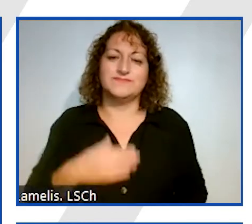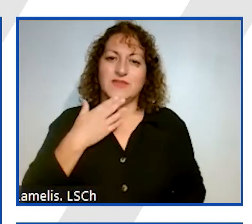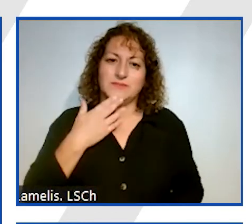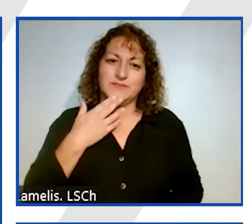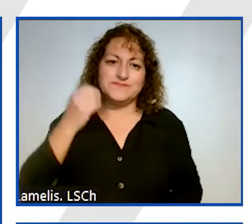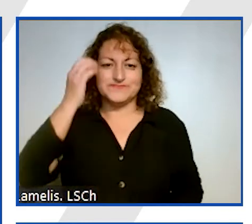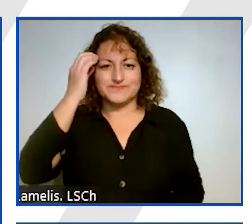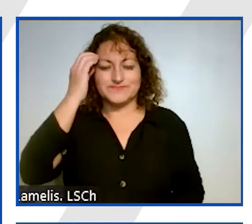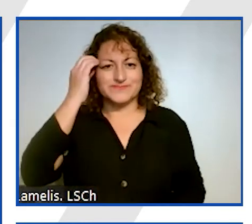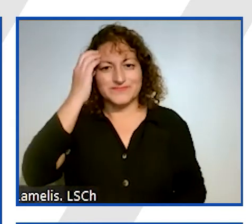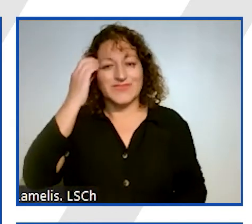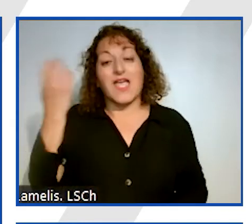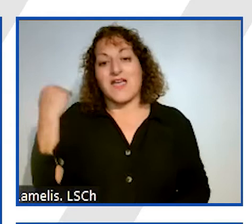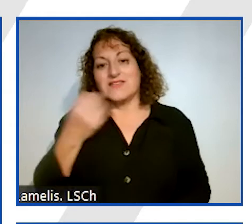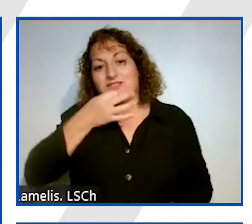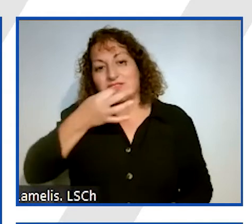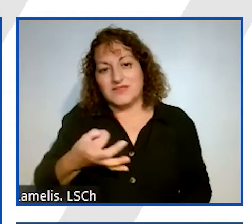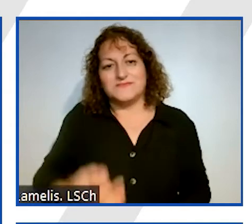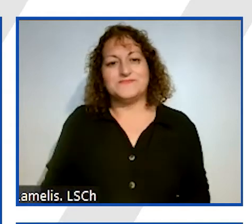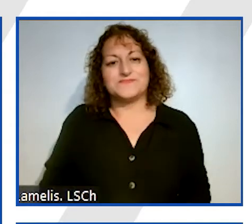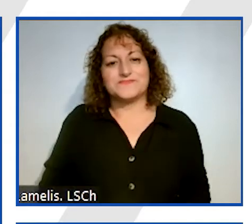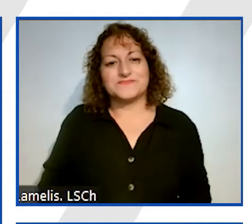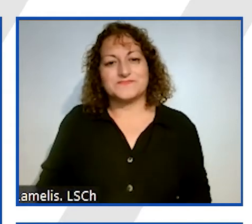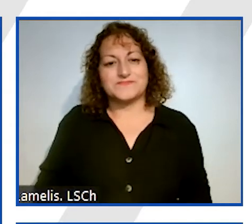Bueno, como les contaba anteriormente,